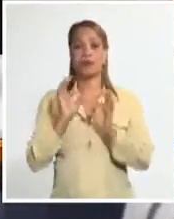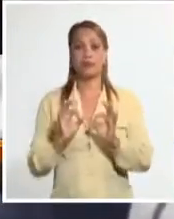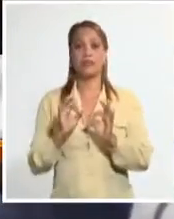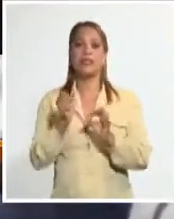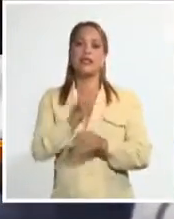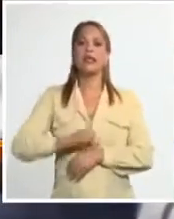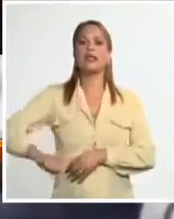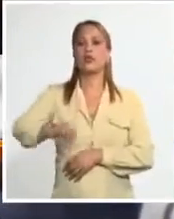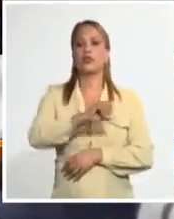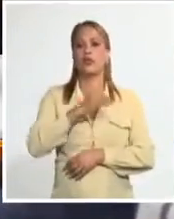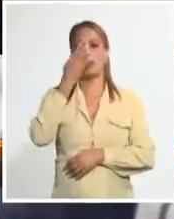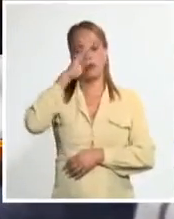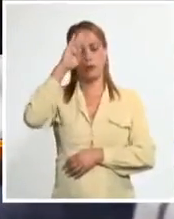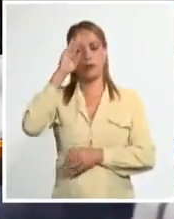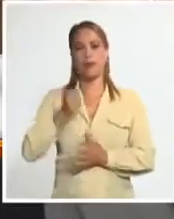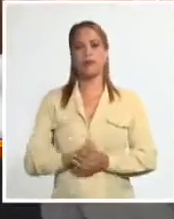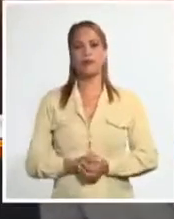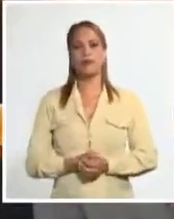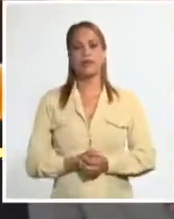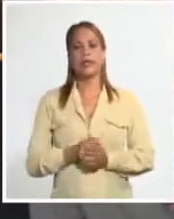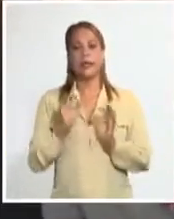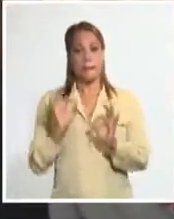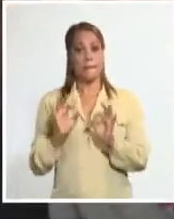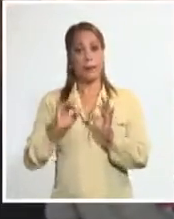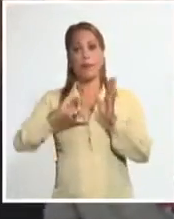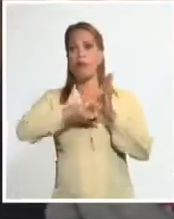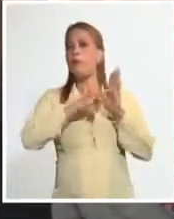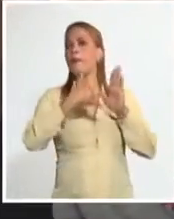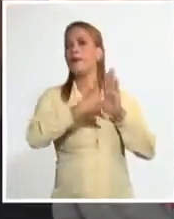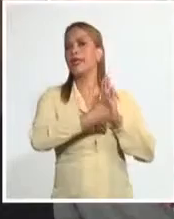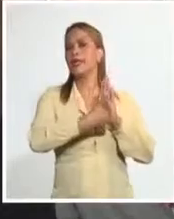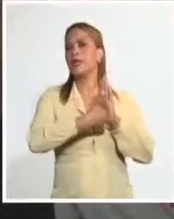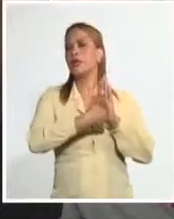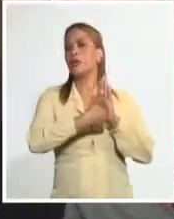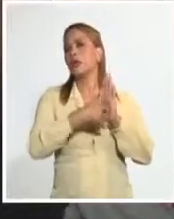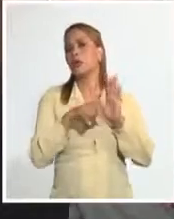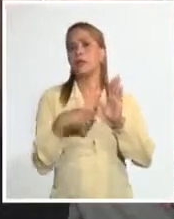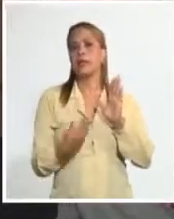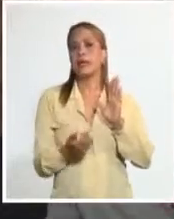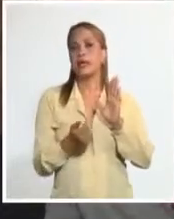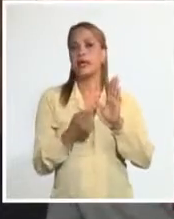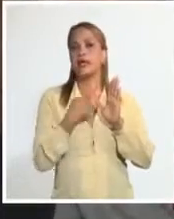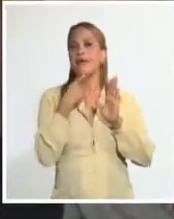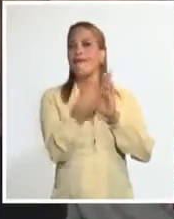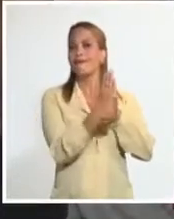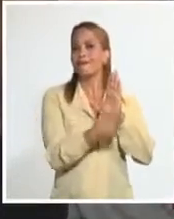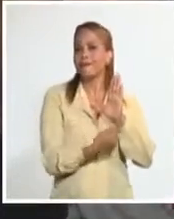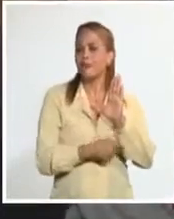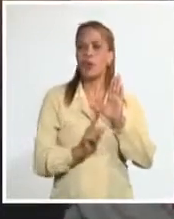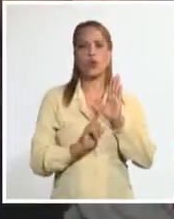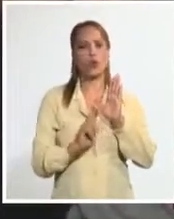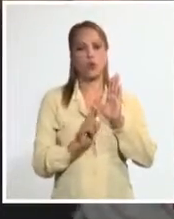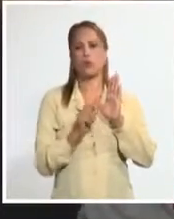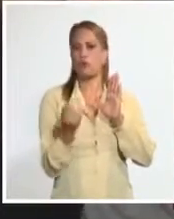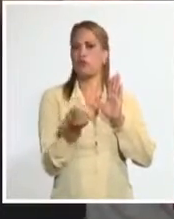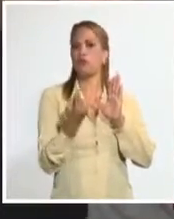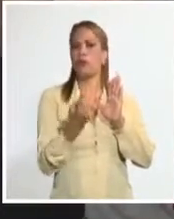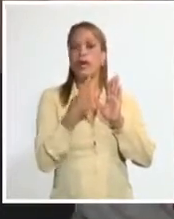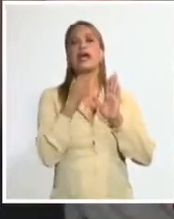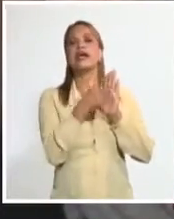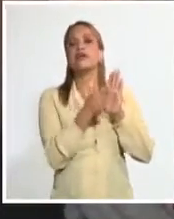nuestra sociedad cubana. Este es un proyecto donde no se dan fórmulas, es un proyecto donde